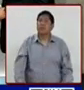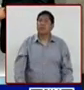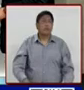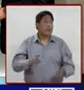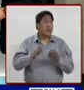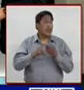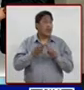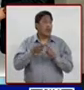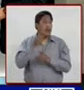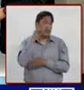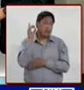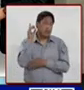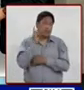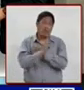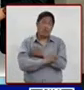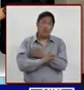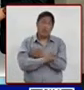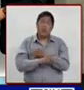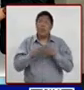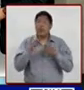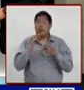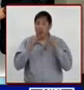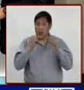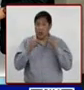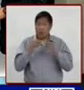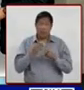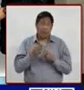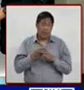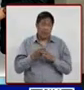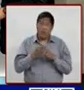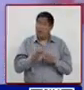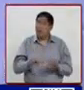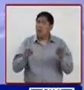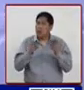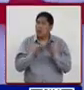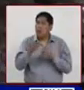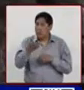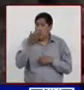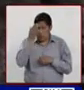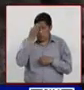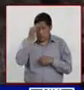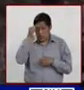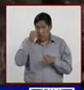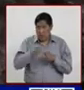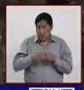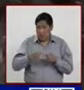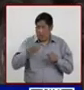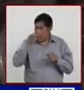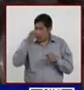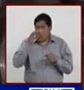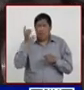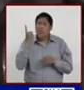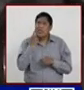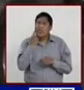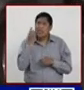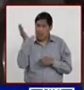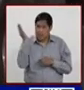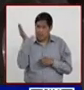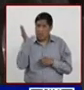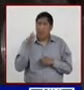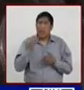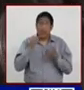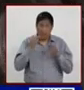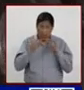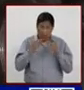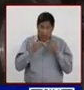Bueno, amigos del país, muy buenas noches. Les tenemos noticias de último momento y bastante importantes. ¿Ustedes recuerdan la esquina de la delincuencia? Justamente